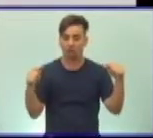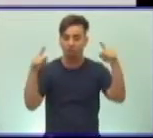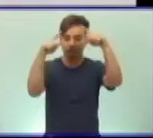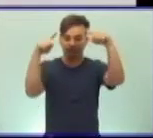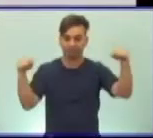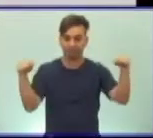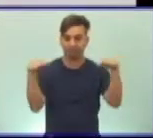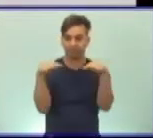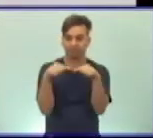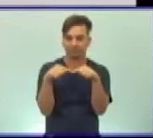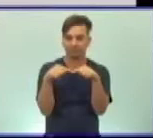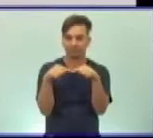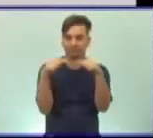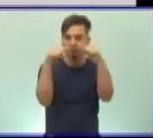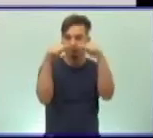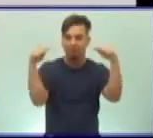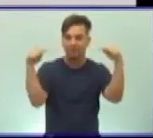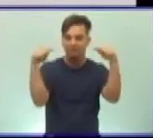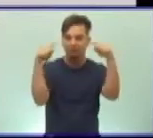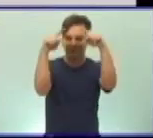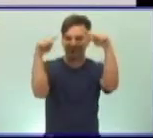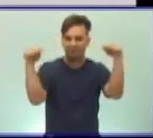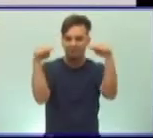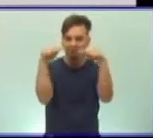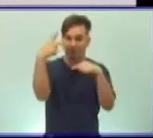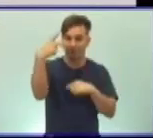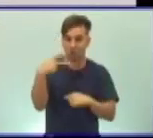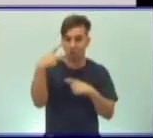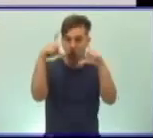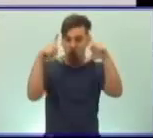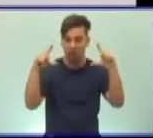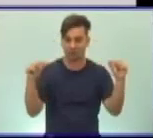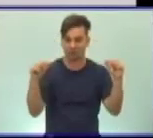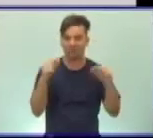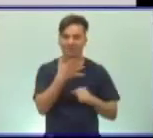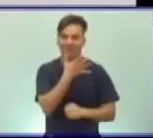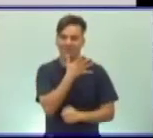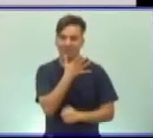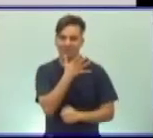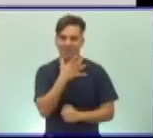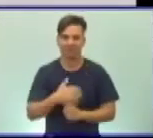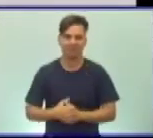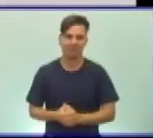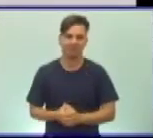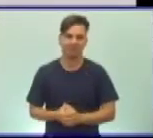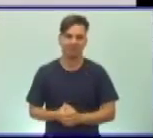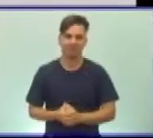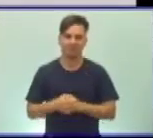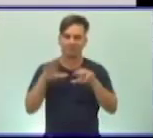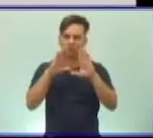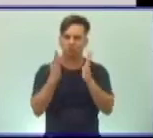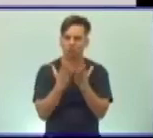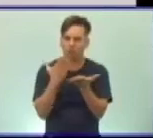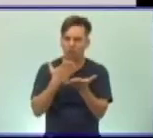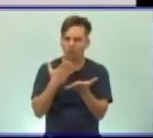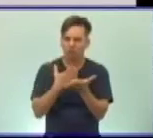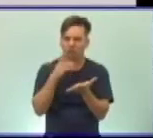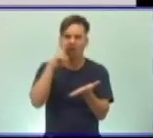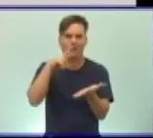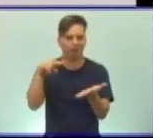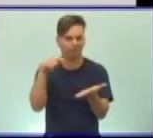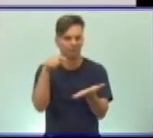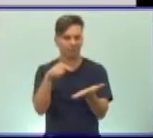son semejantes. Observa, todo ese conocimiento lo tienes en la página 91 de tu libro de